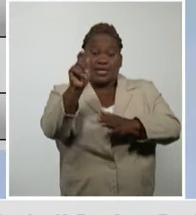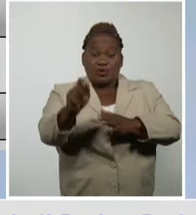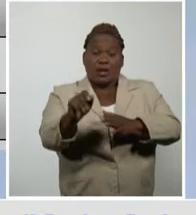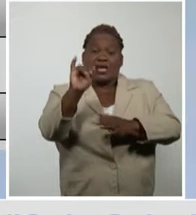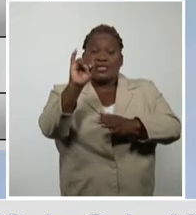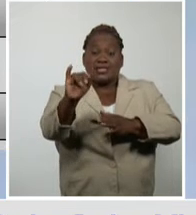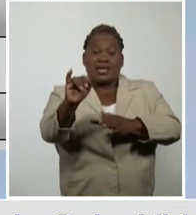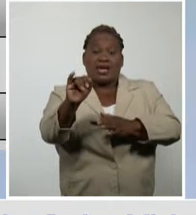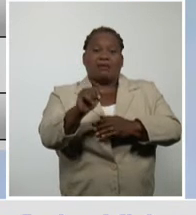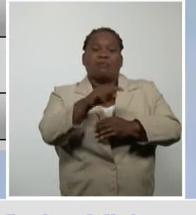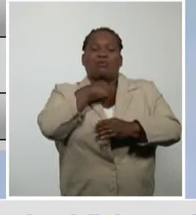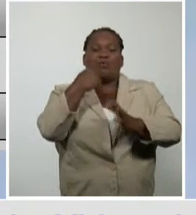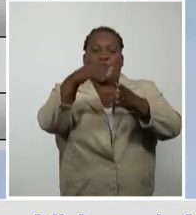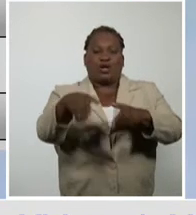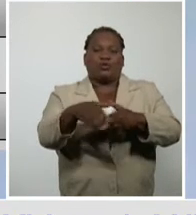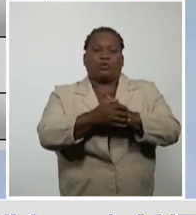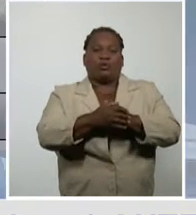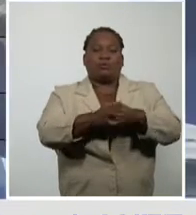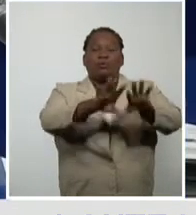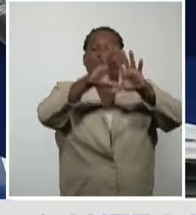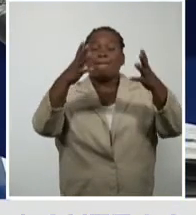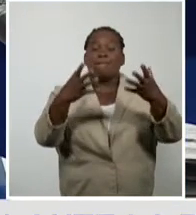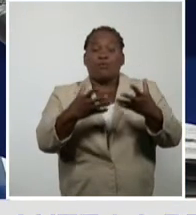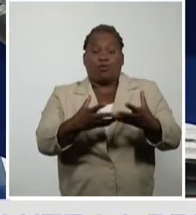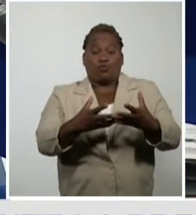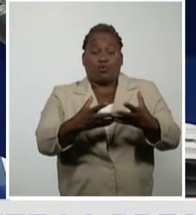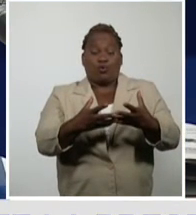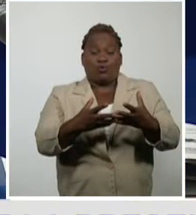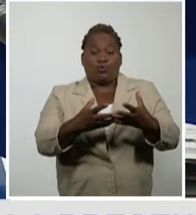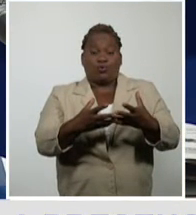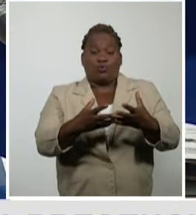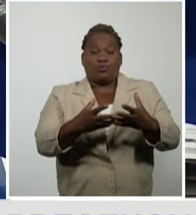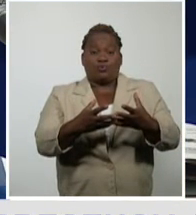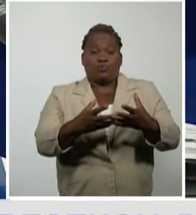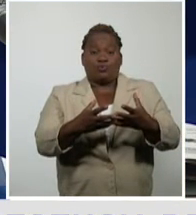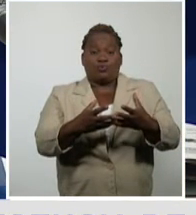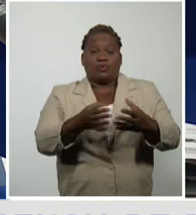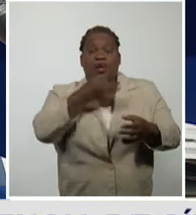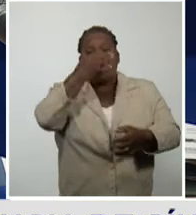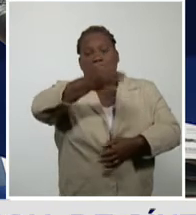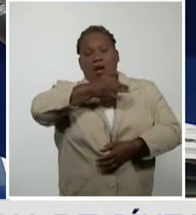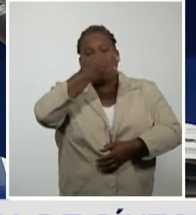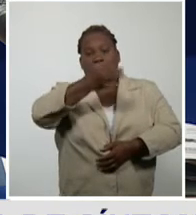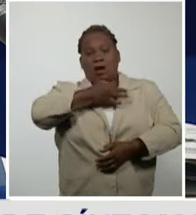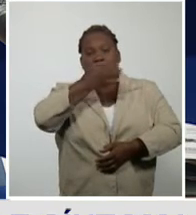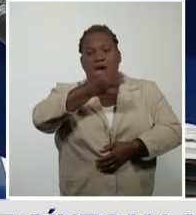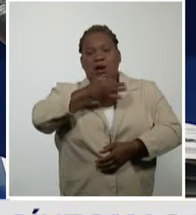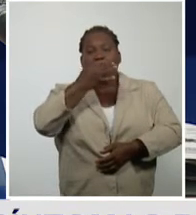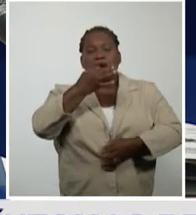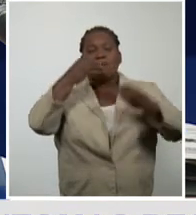6,91%. Del mundo, solamente comentar la preocupación de los organismos